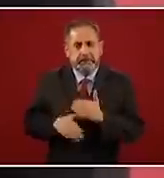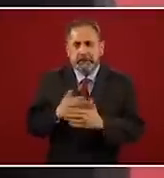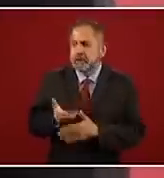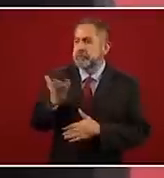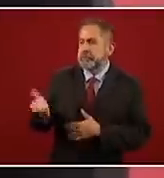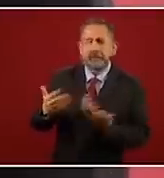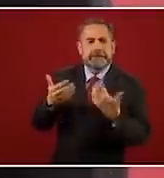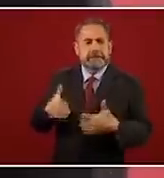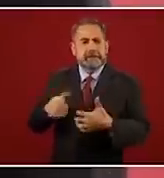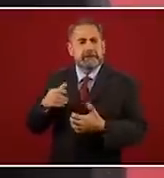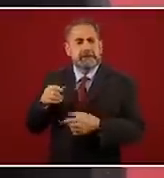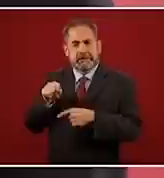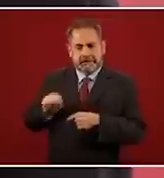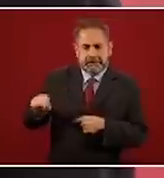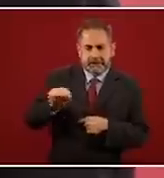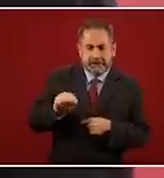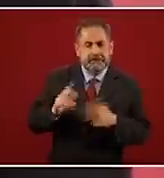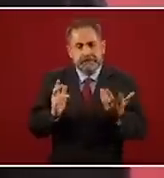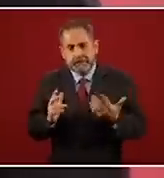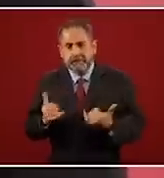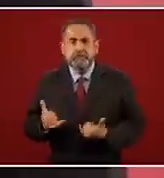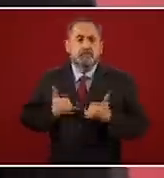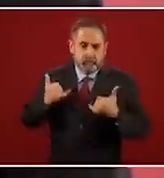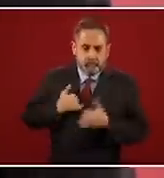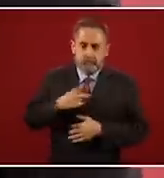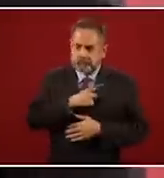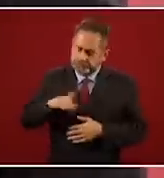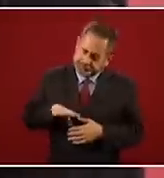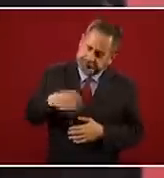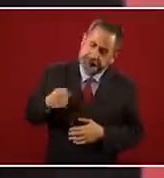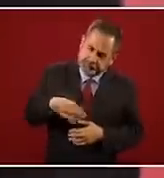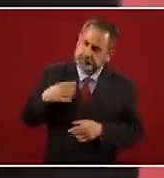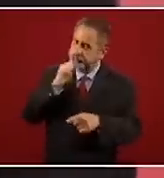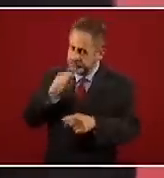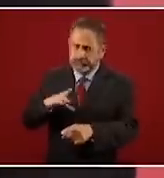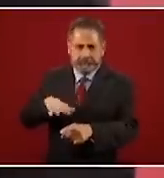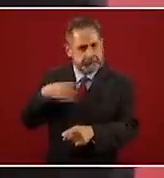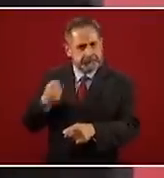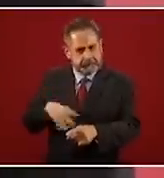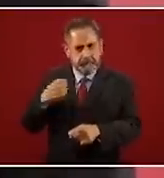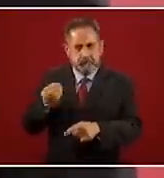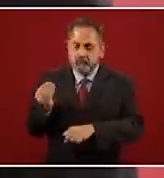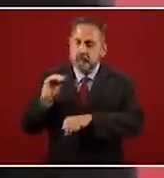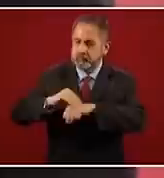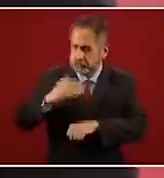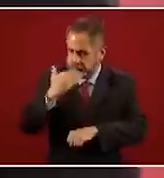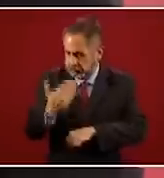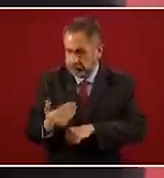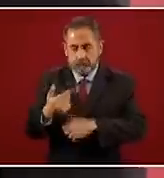pedirle a las empresas. Claro, los jóvenes tienen que hacer su mejor esfuerzo, portarse